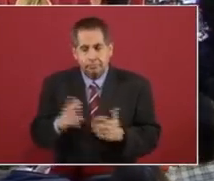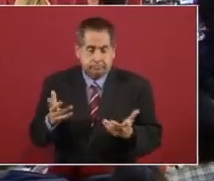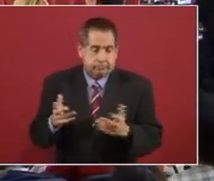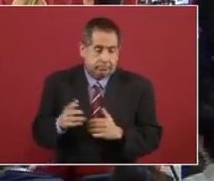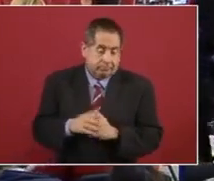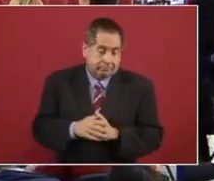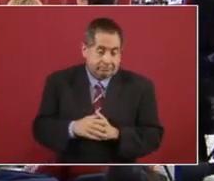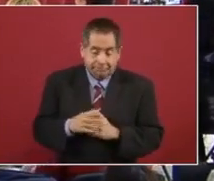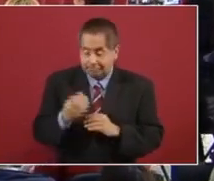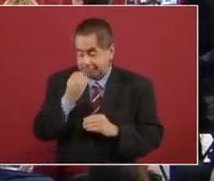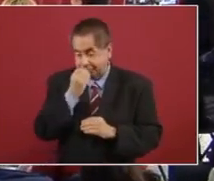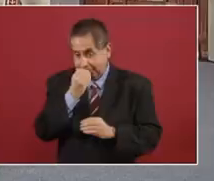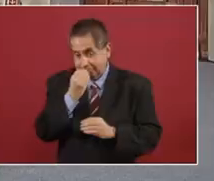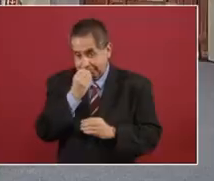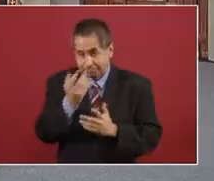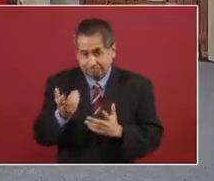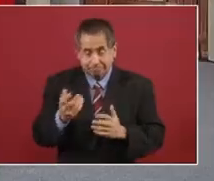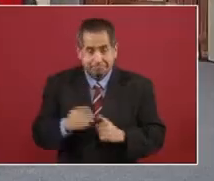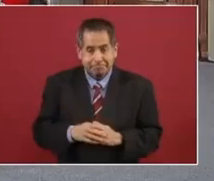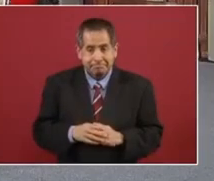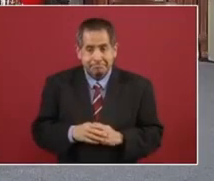Sí,